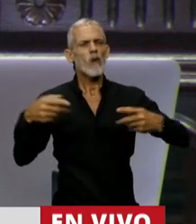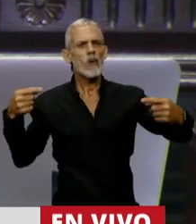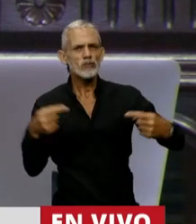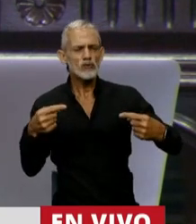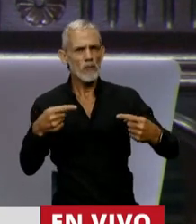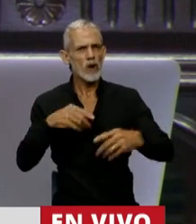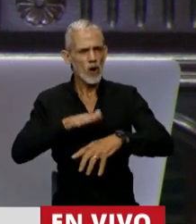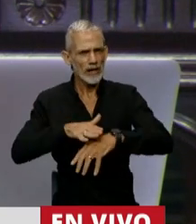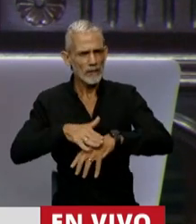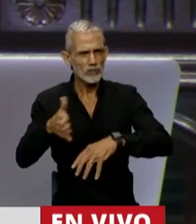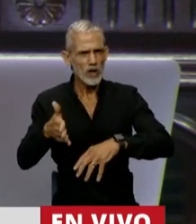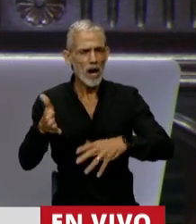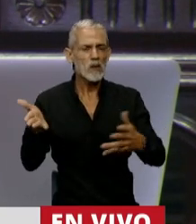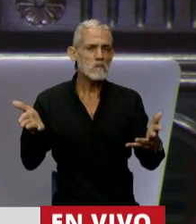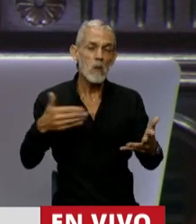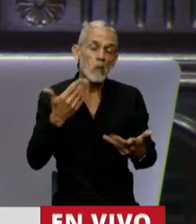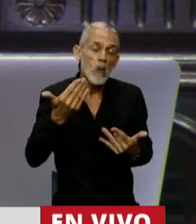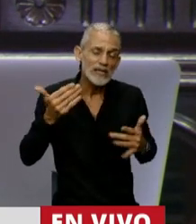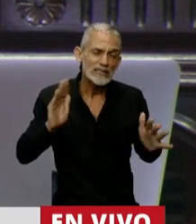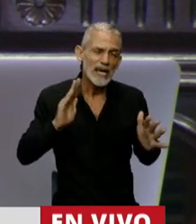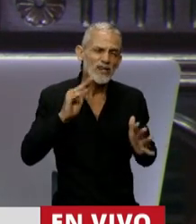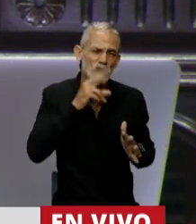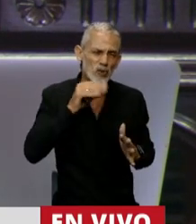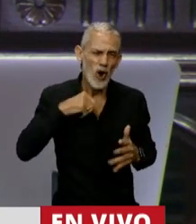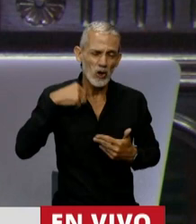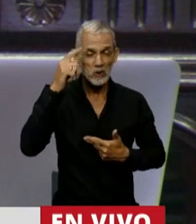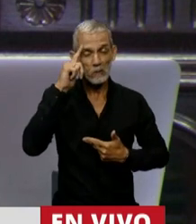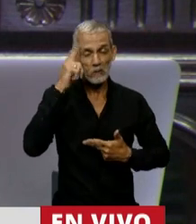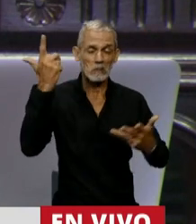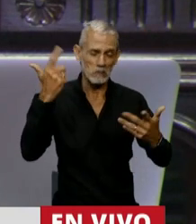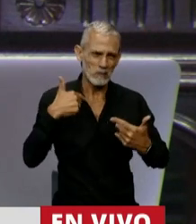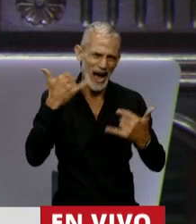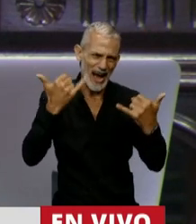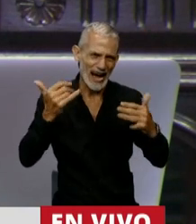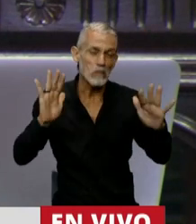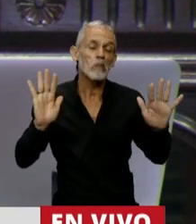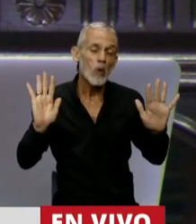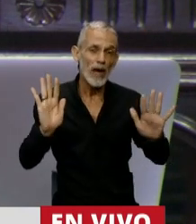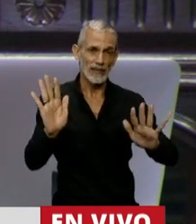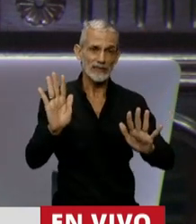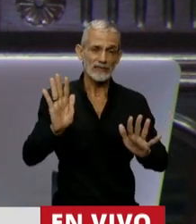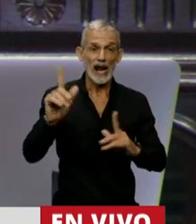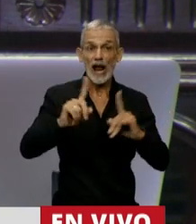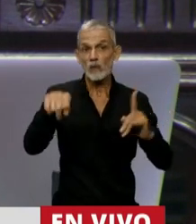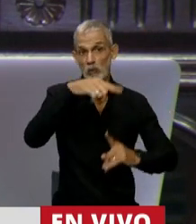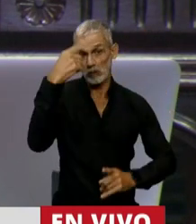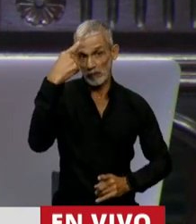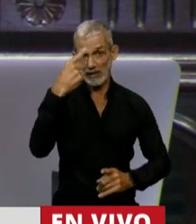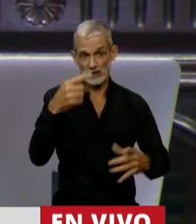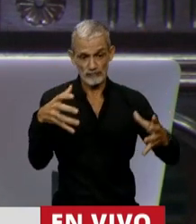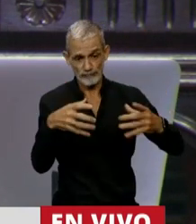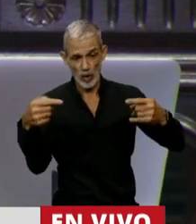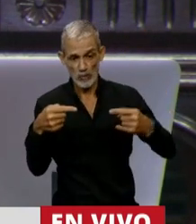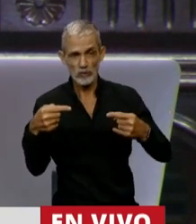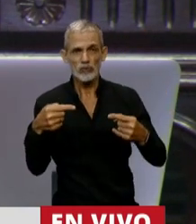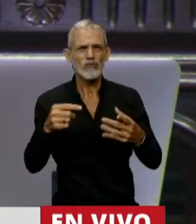responsable, podemos pecar de ingenuos, pero creemos que esa ingenuidad, como algunos pueden pensar, en